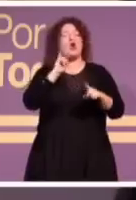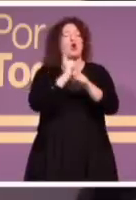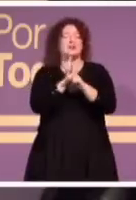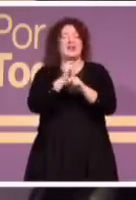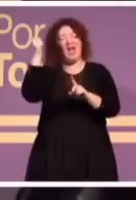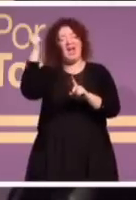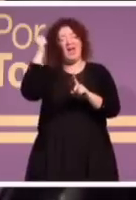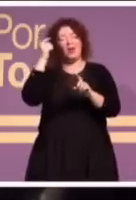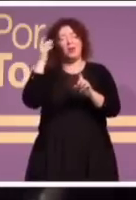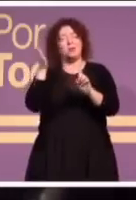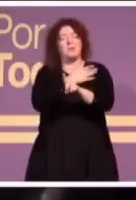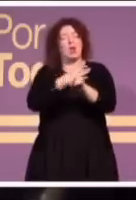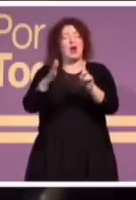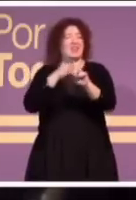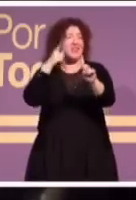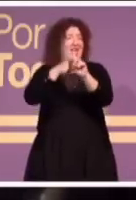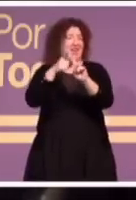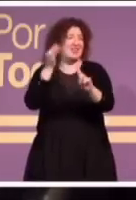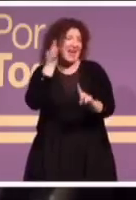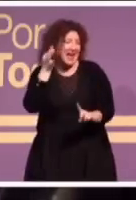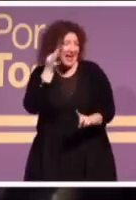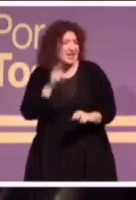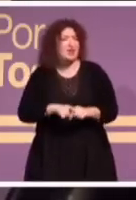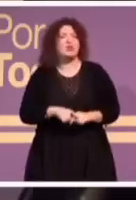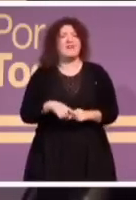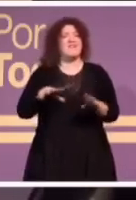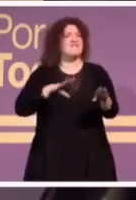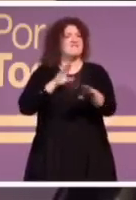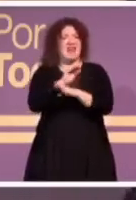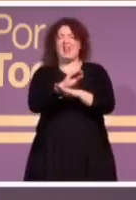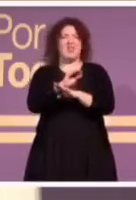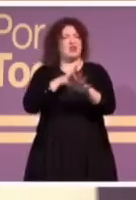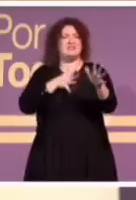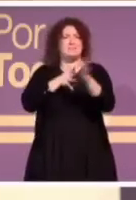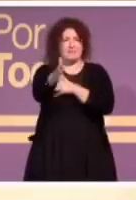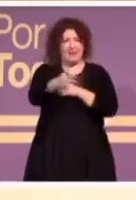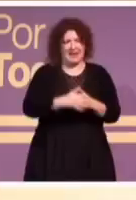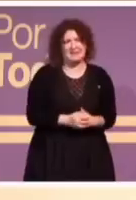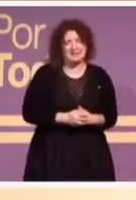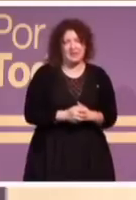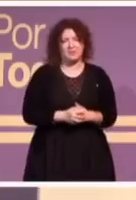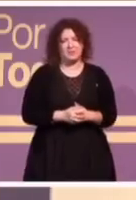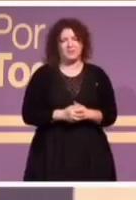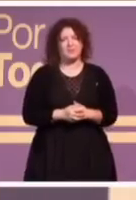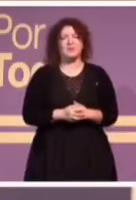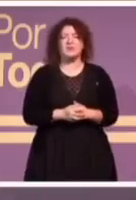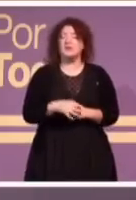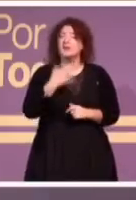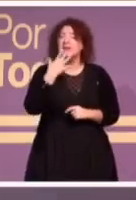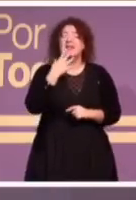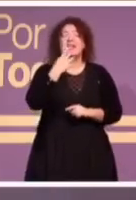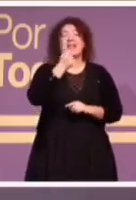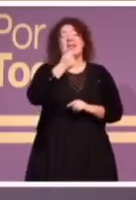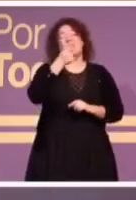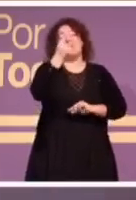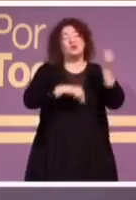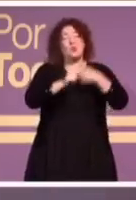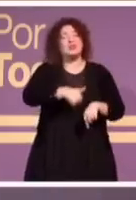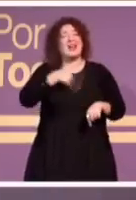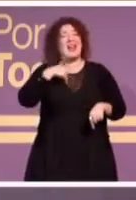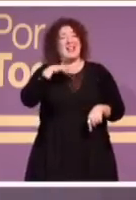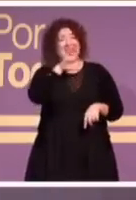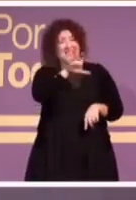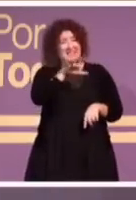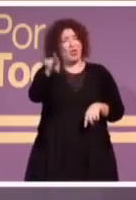hemos convertido en permanente su financiación. Y es que también, compañeras, cada presupuesto general del Estado que hemos